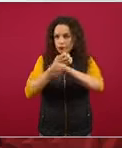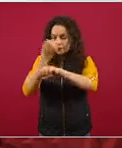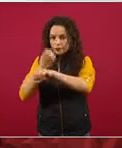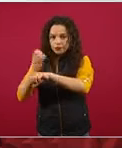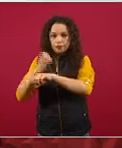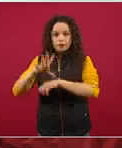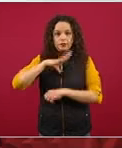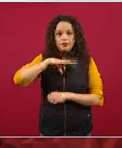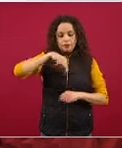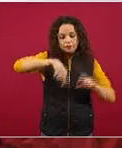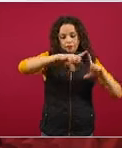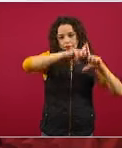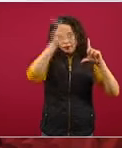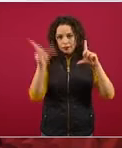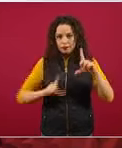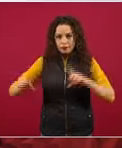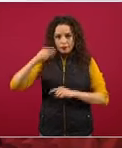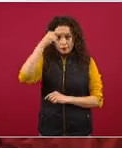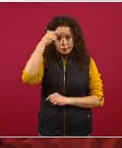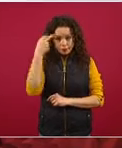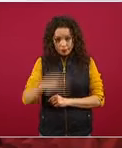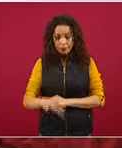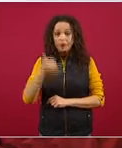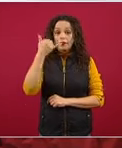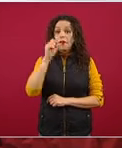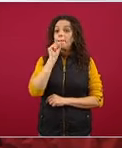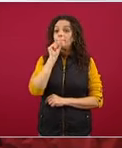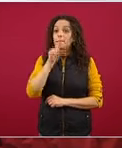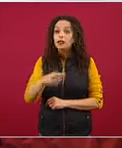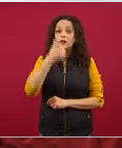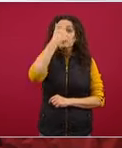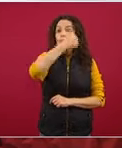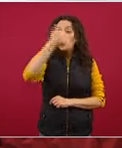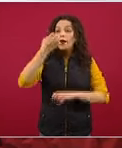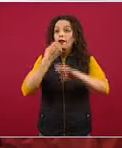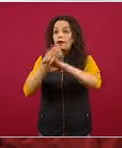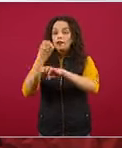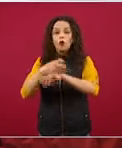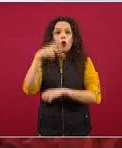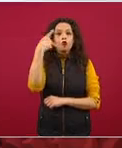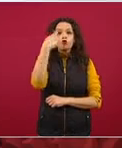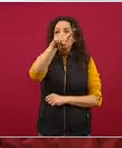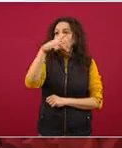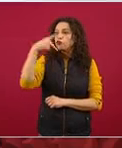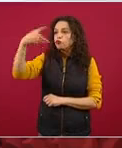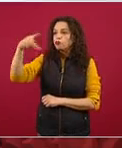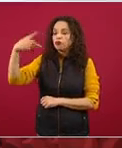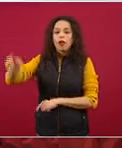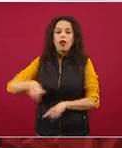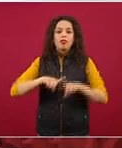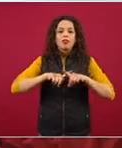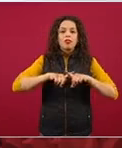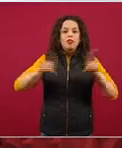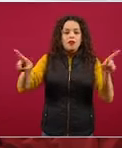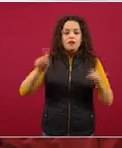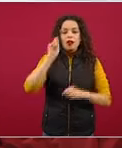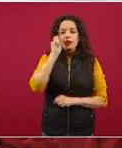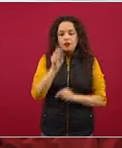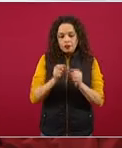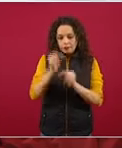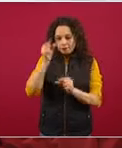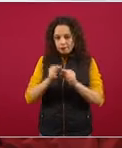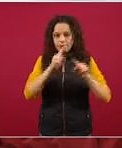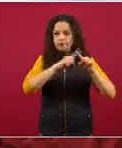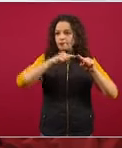nuestro país, y a su vez cada entidad federativa tiene diferentes curvas epidémicas que empezaron en diferente tiempo,